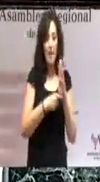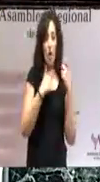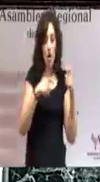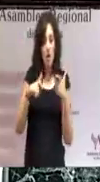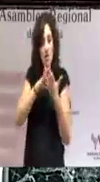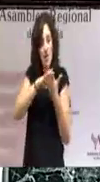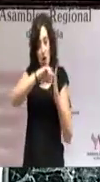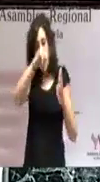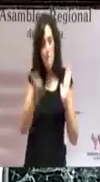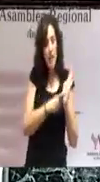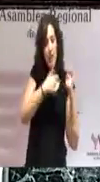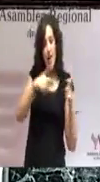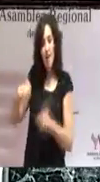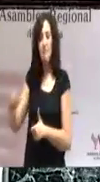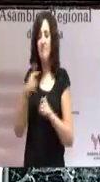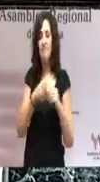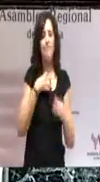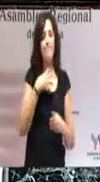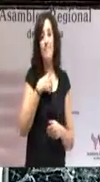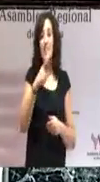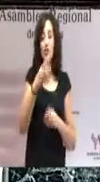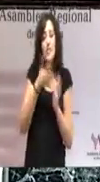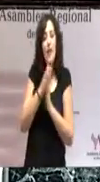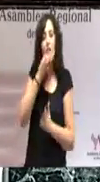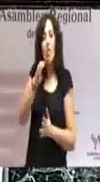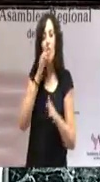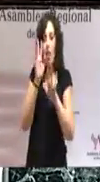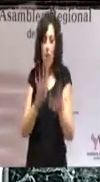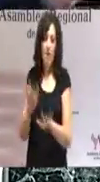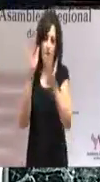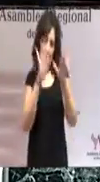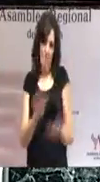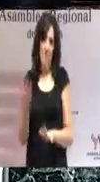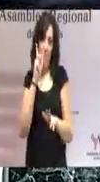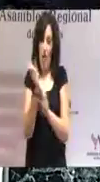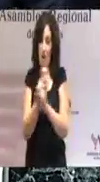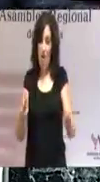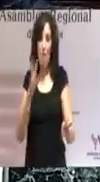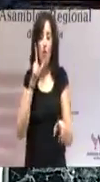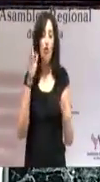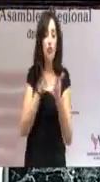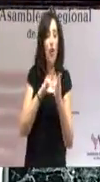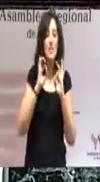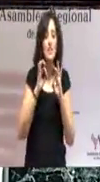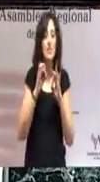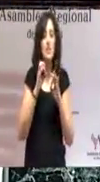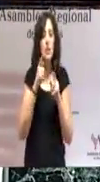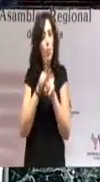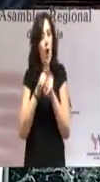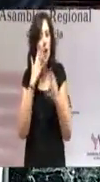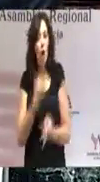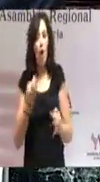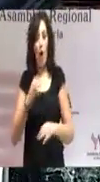señor Urralburu, es demagogia, y además la peor demagogia que puede existir, porque es la que juega con los enfermos.